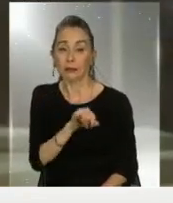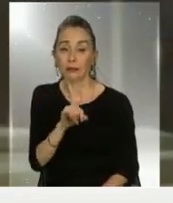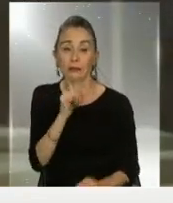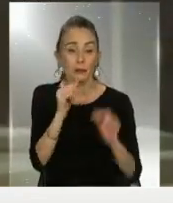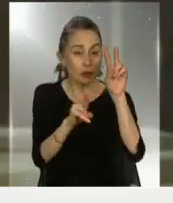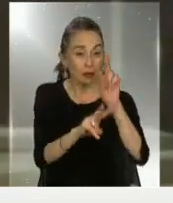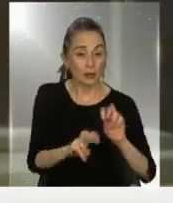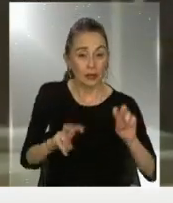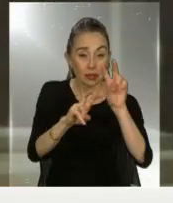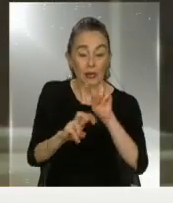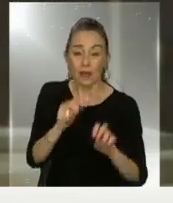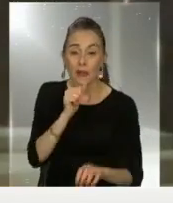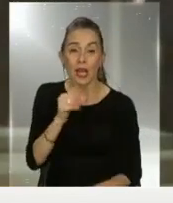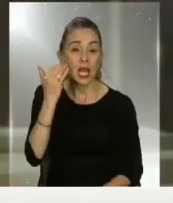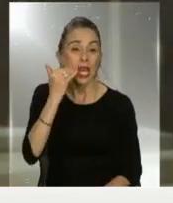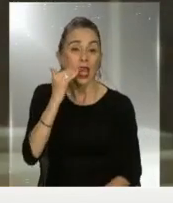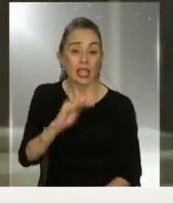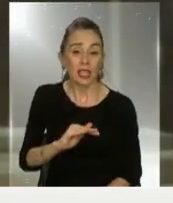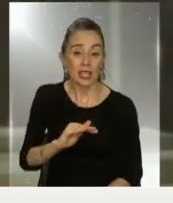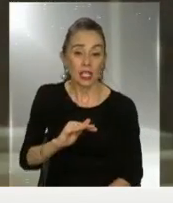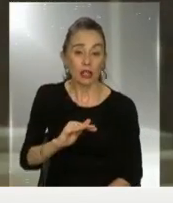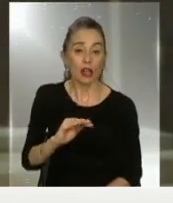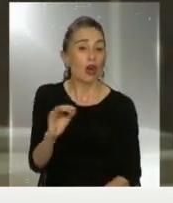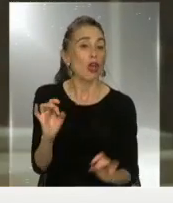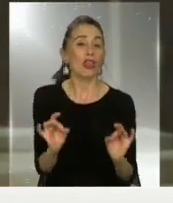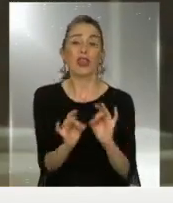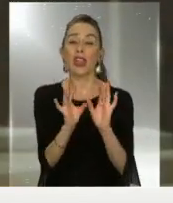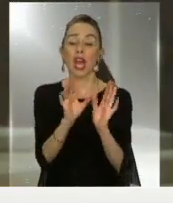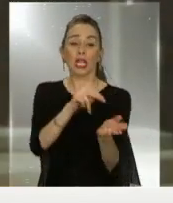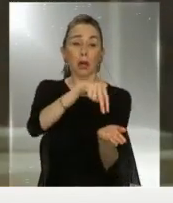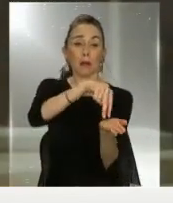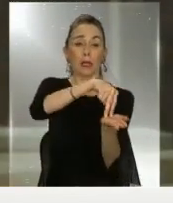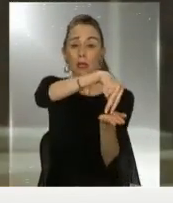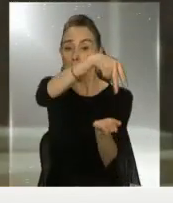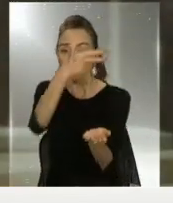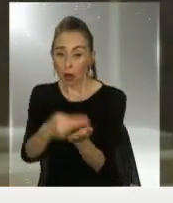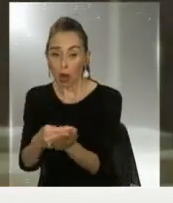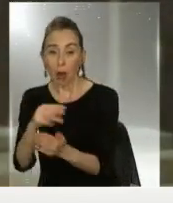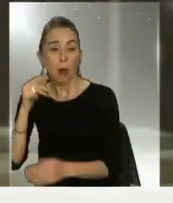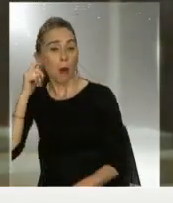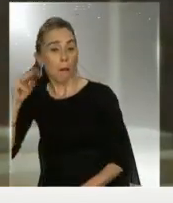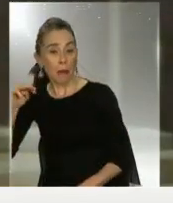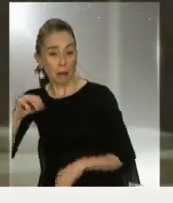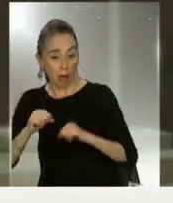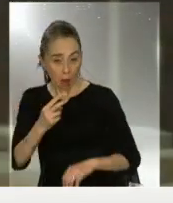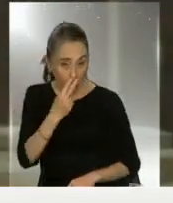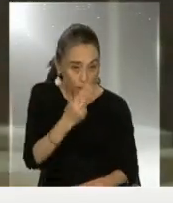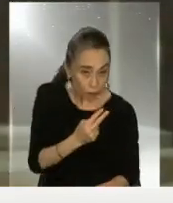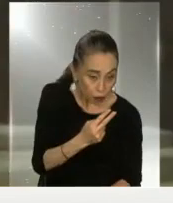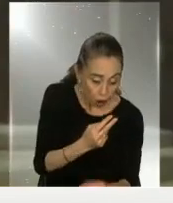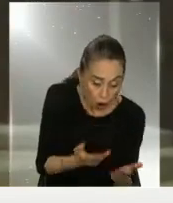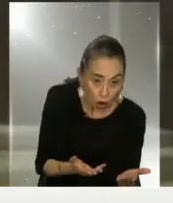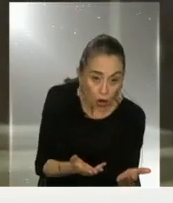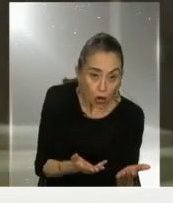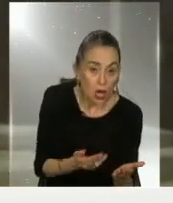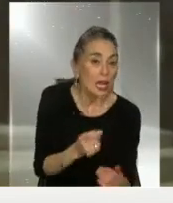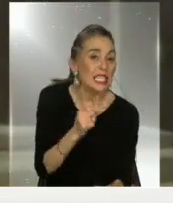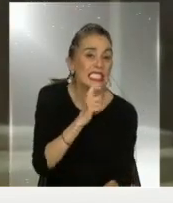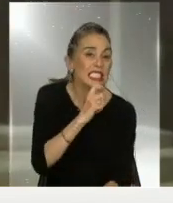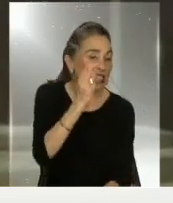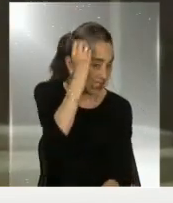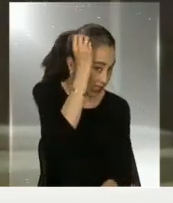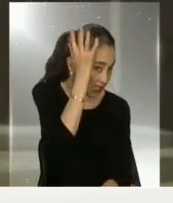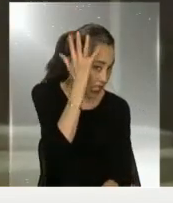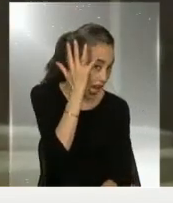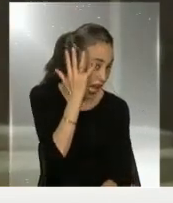que son materia de investigación, ¿no es cierto? El menor habría caído de manera súbita, la madre se habría acercado, ¿no es cierto?, a este menor y se habría percatado, ¿no es cierto?, que mantenía un sangrado activo